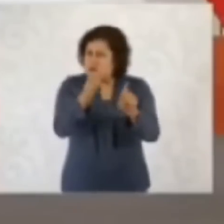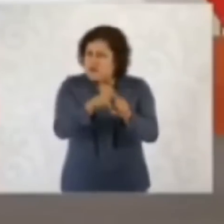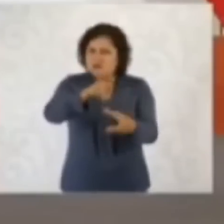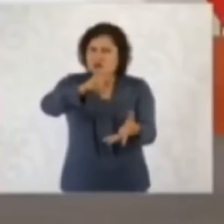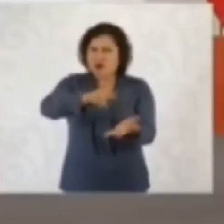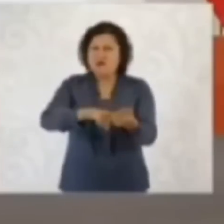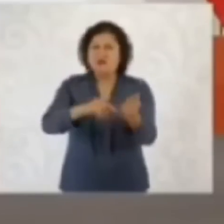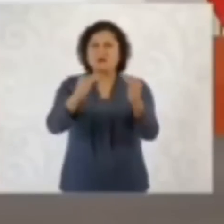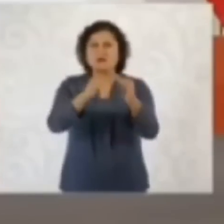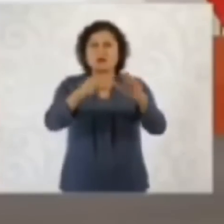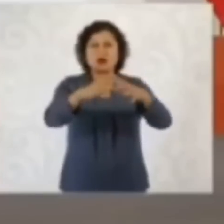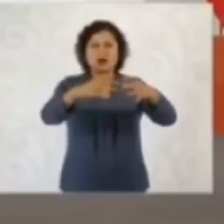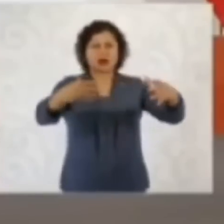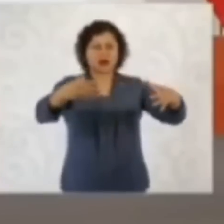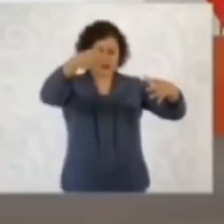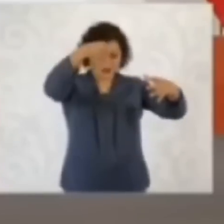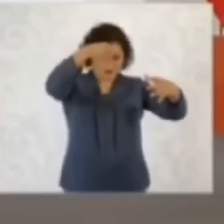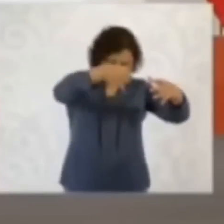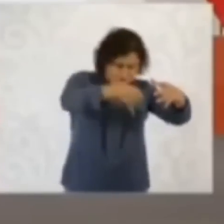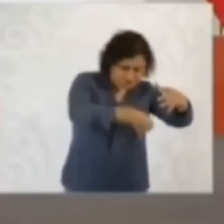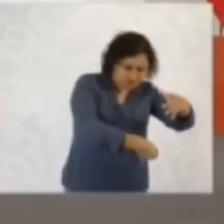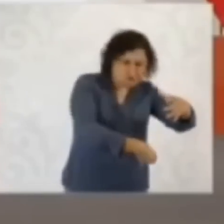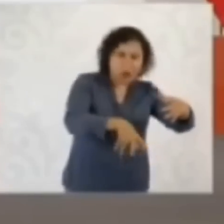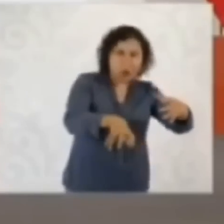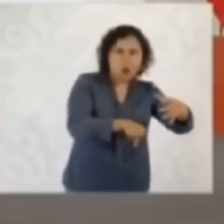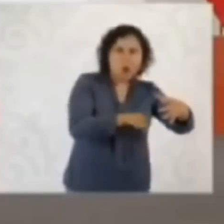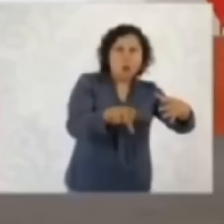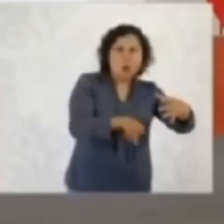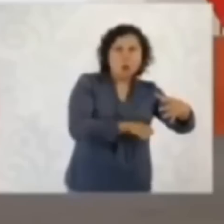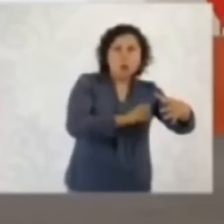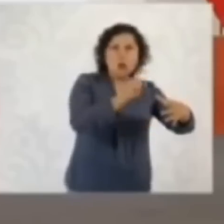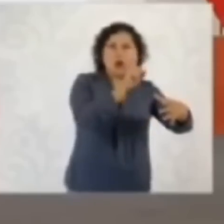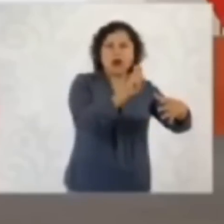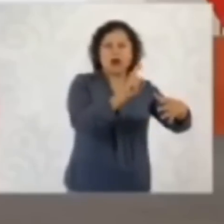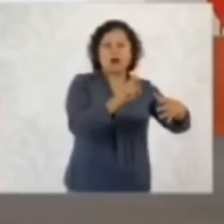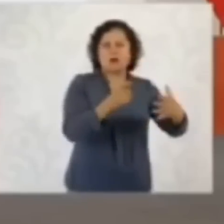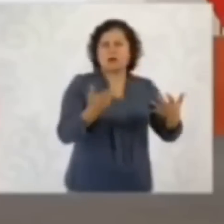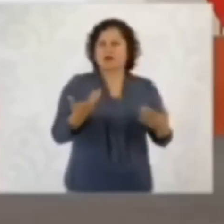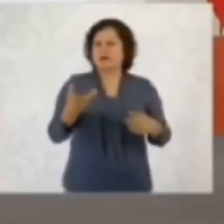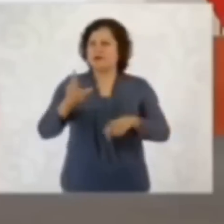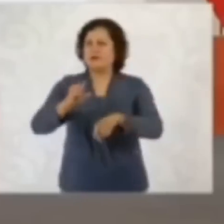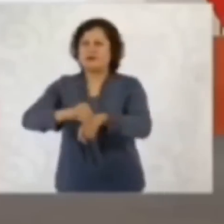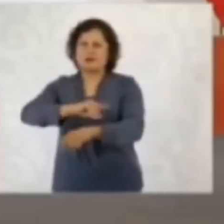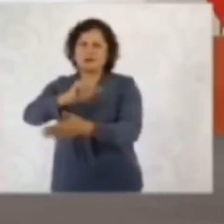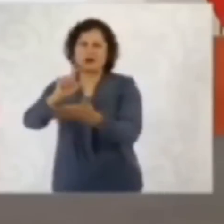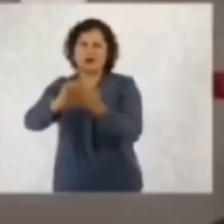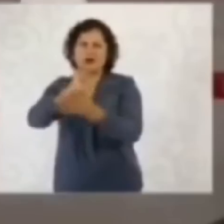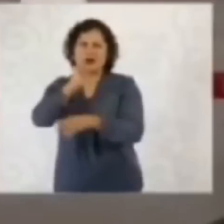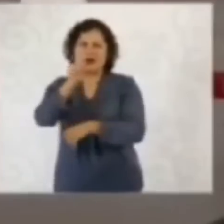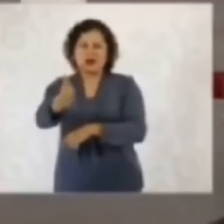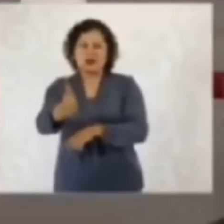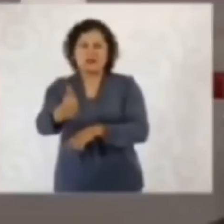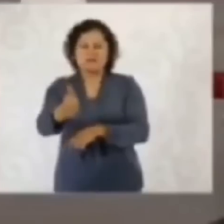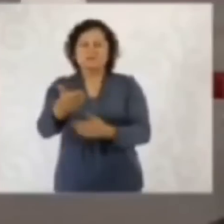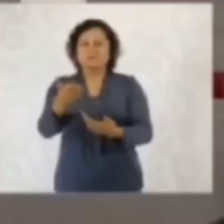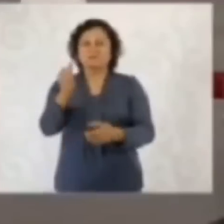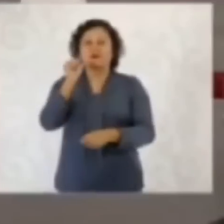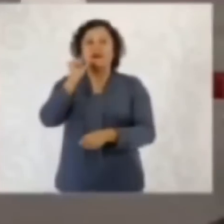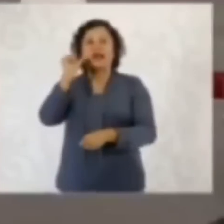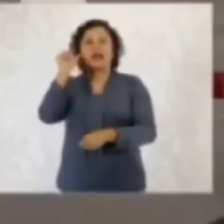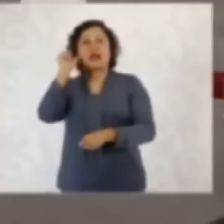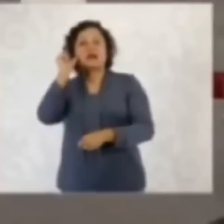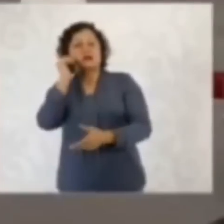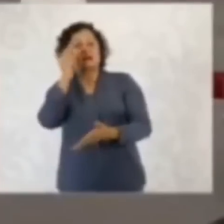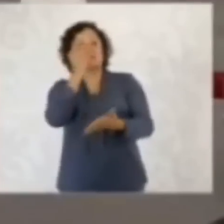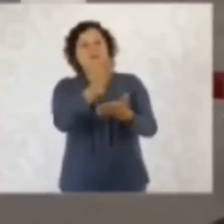de manera ilegal, sin concesión alguna. Entonces fueron clausurados el día de ayer.